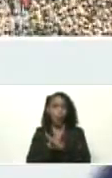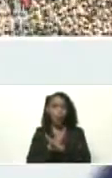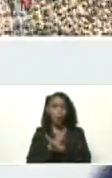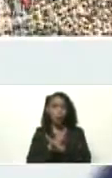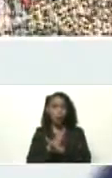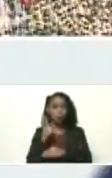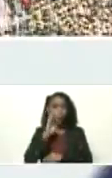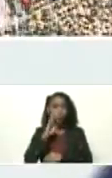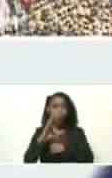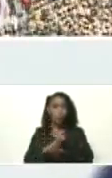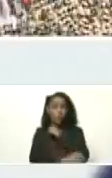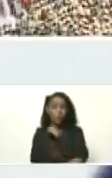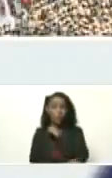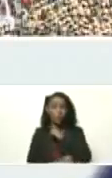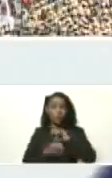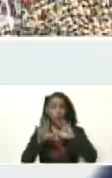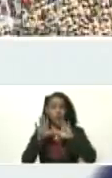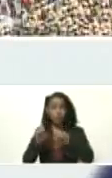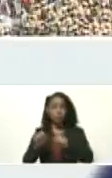criminal imperialista,